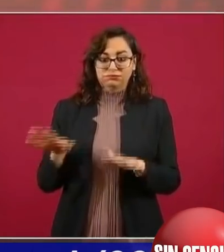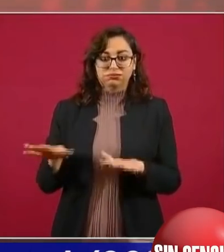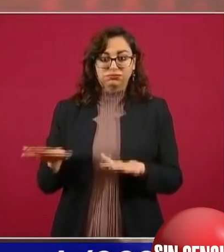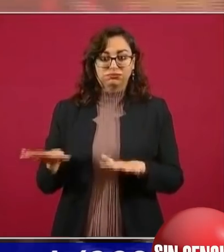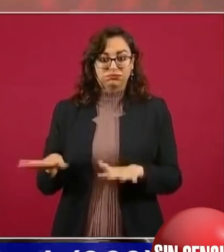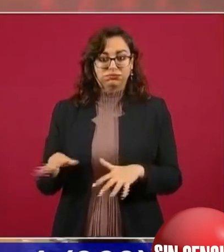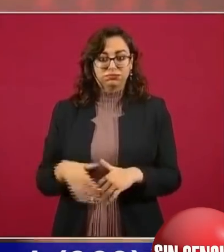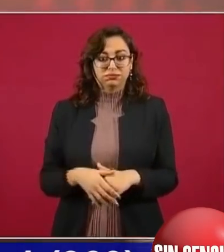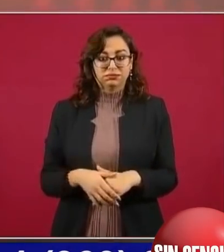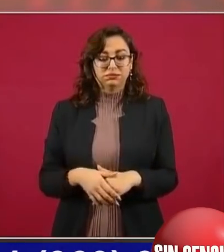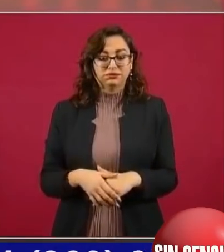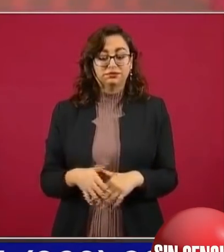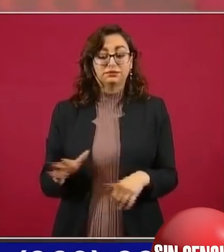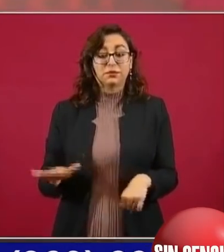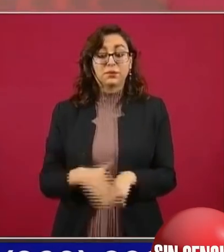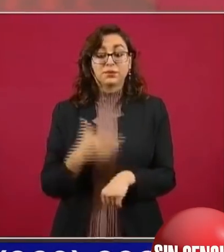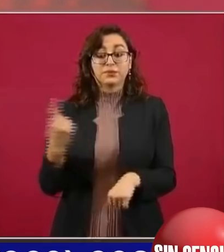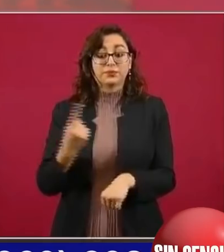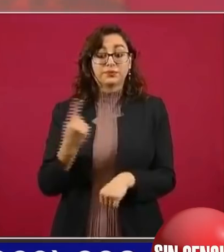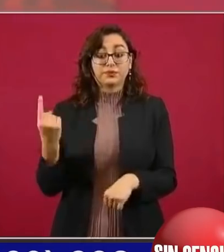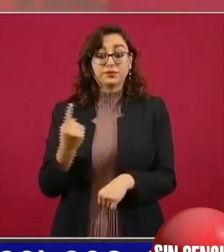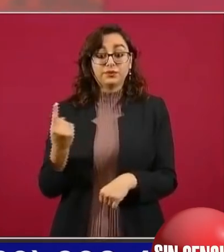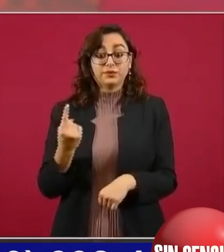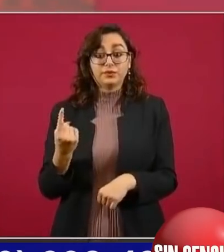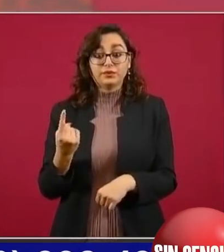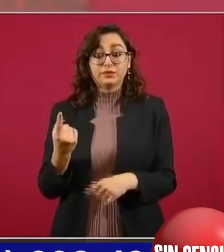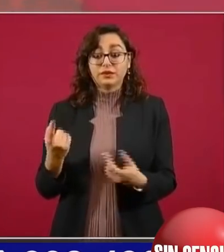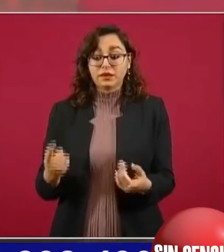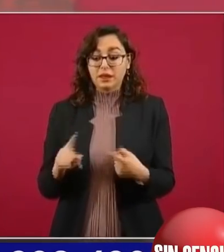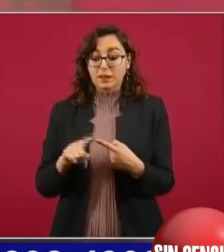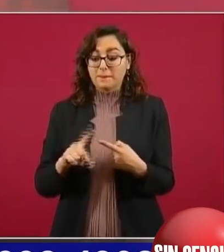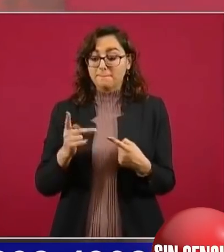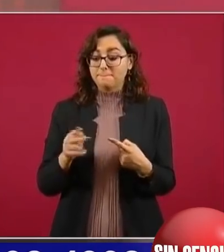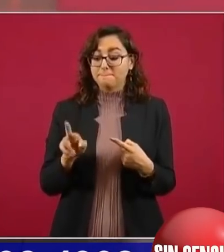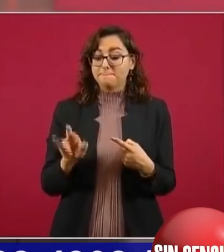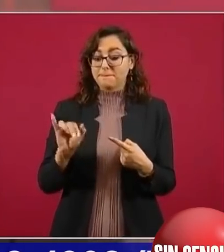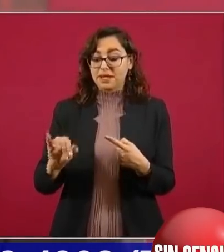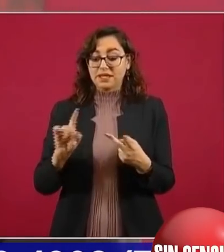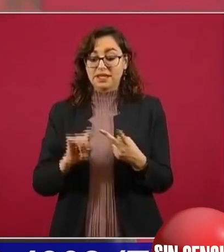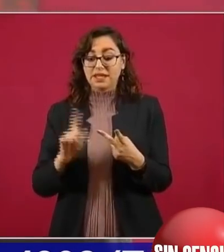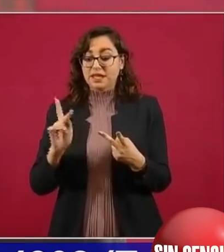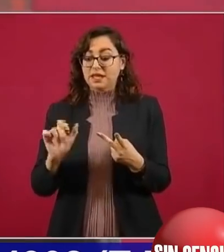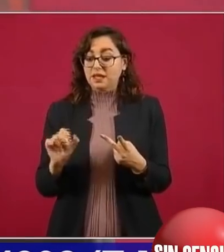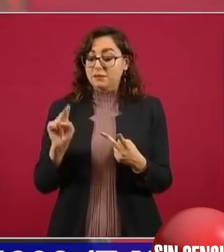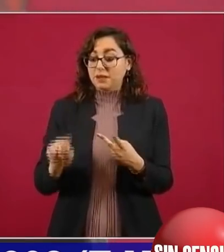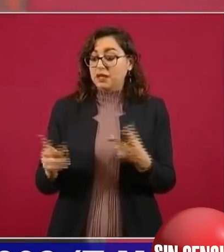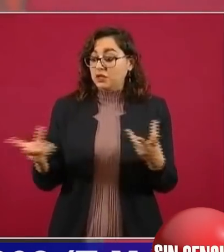porque oficialmente se unen el PRI y el PAN.